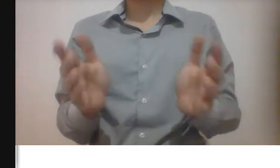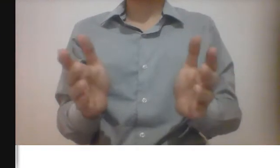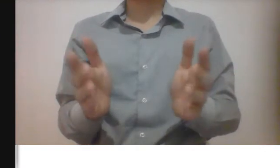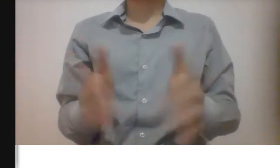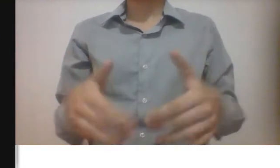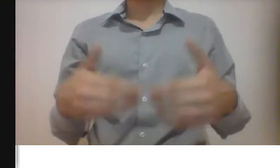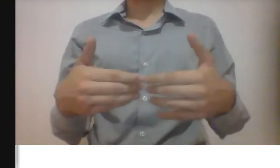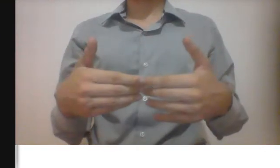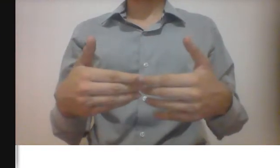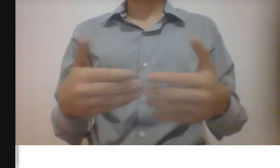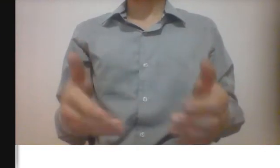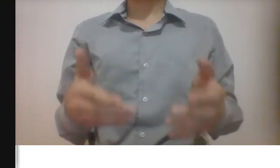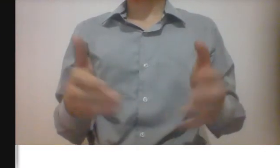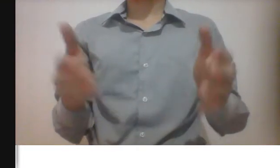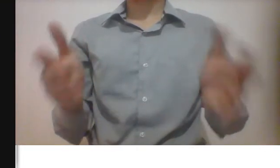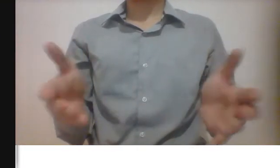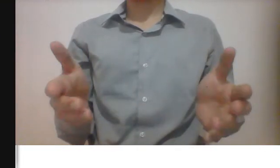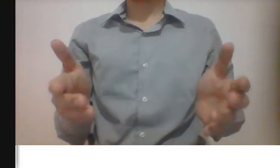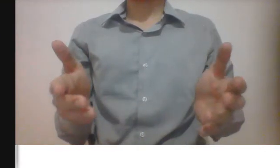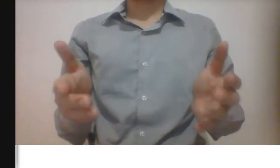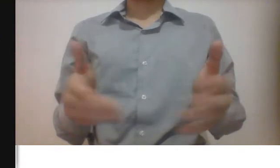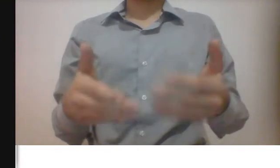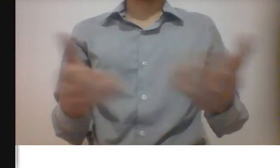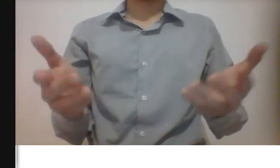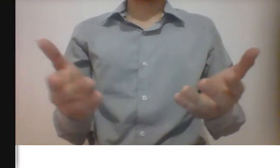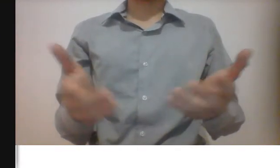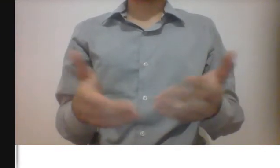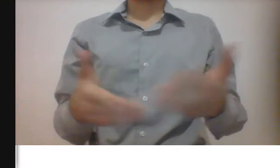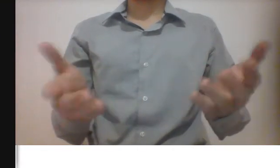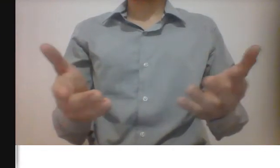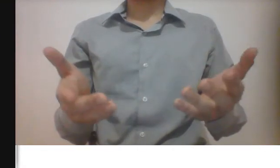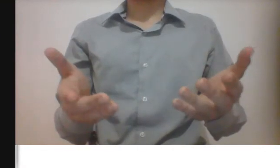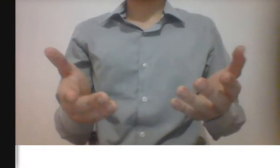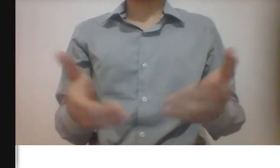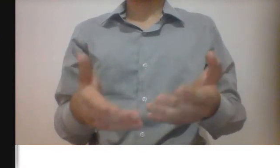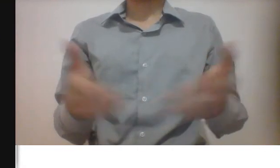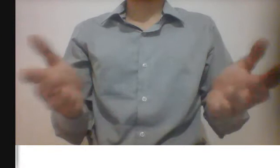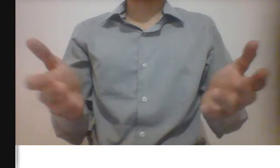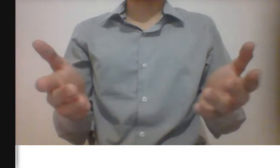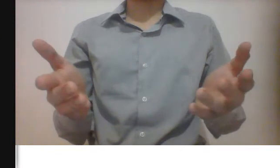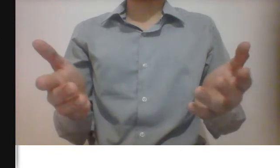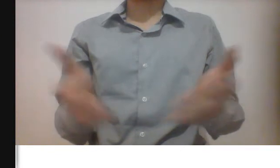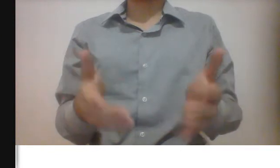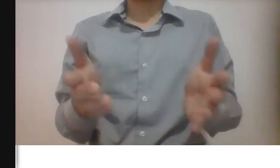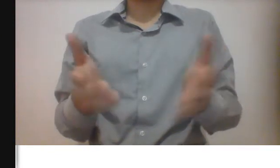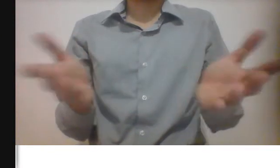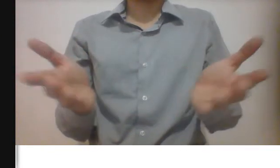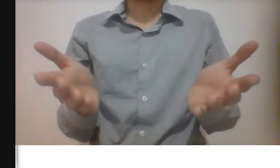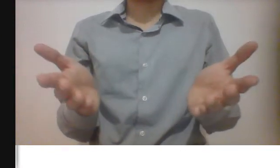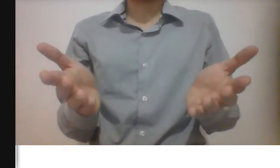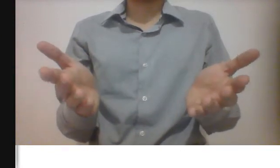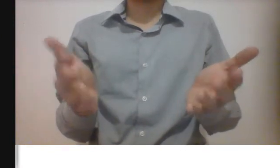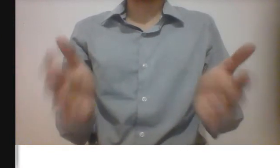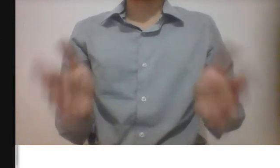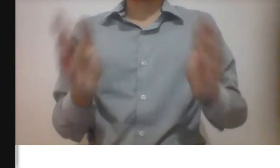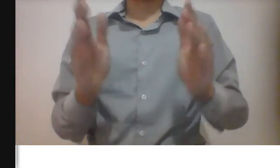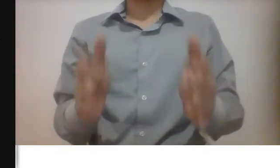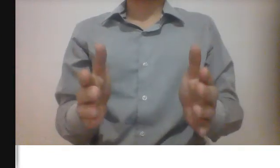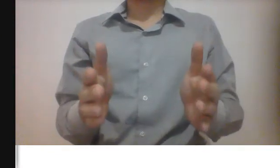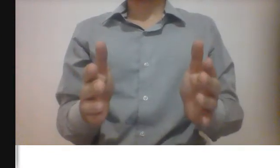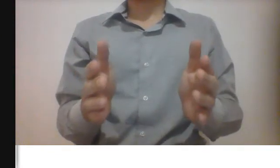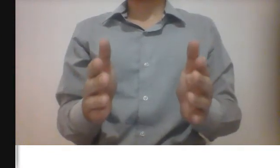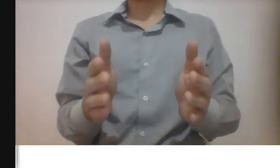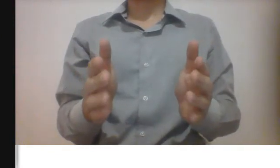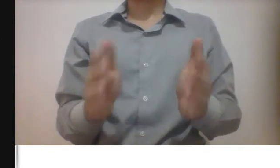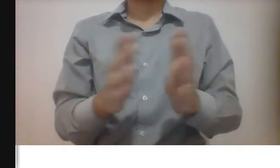las cantidades de dinero que terminaron haciendo fraude, en general defraudación fiscal, que lo único que afectaba era una población mayoritaria, que al